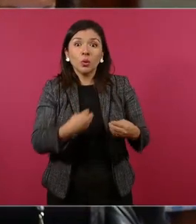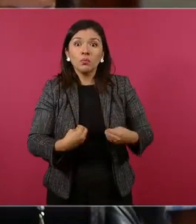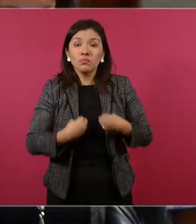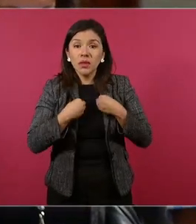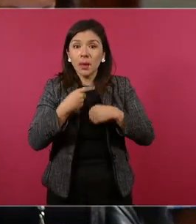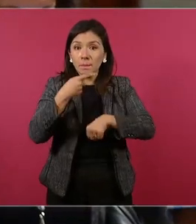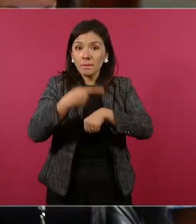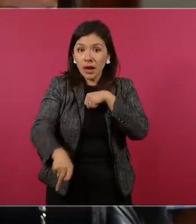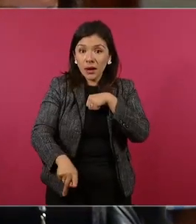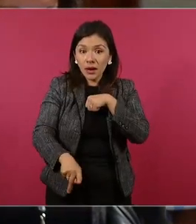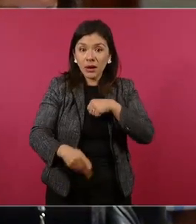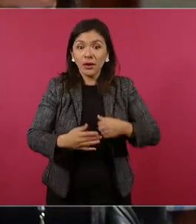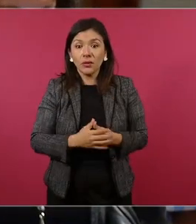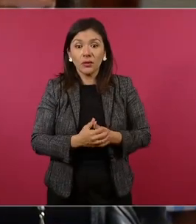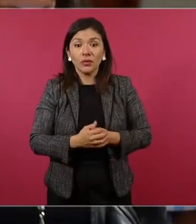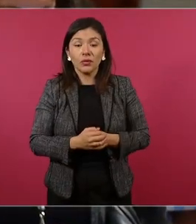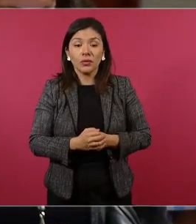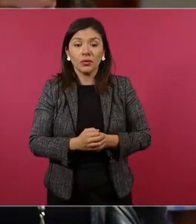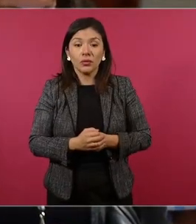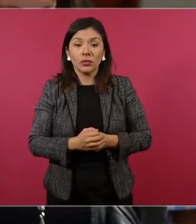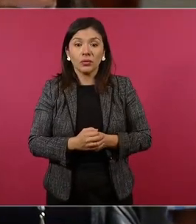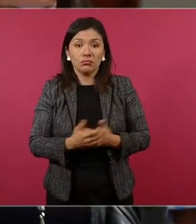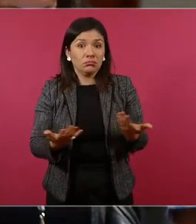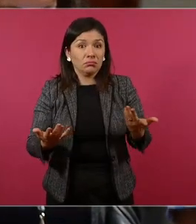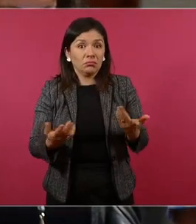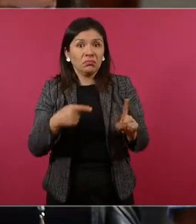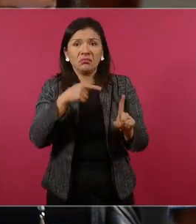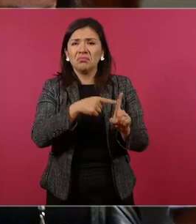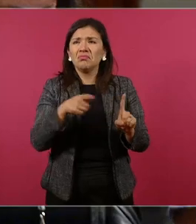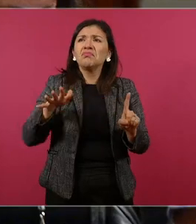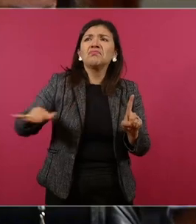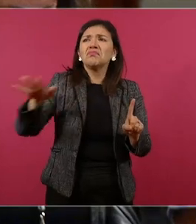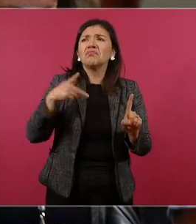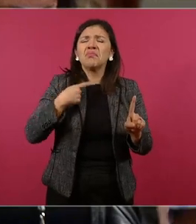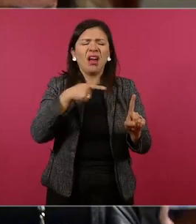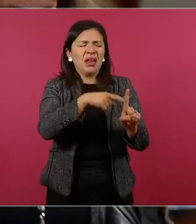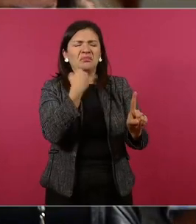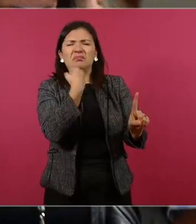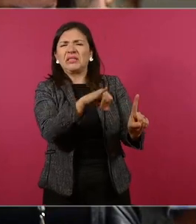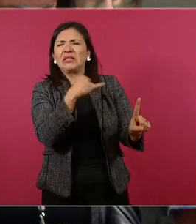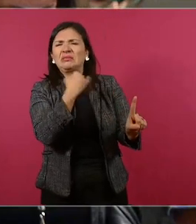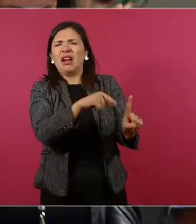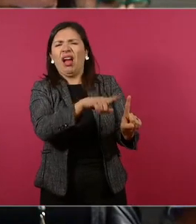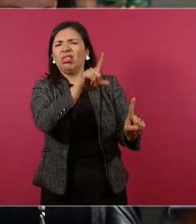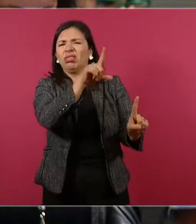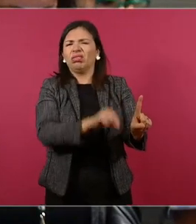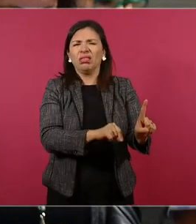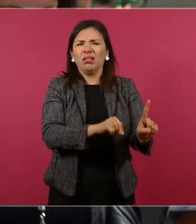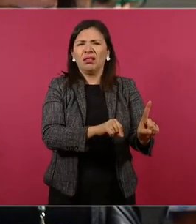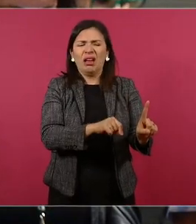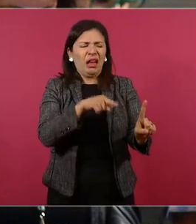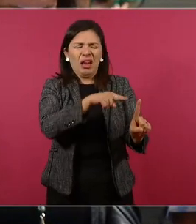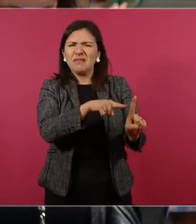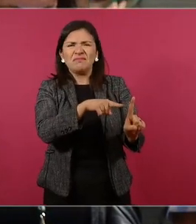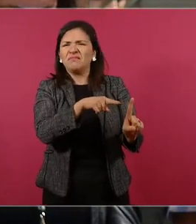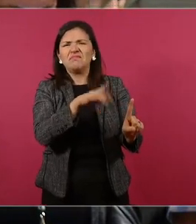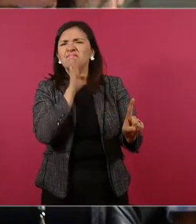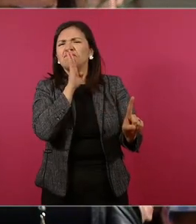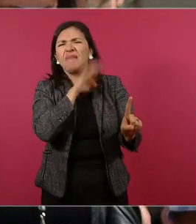vida y ha sido ninguneada hasta